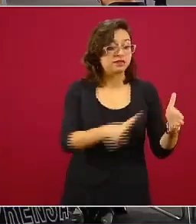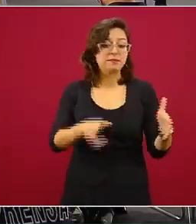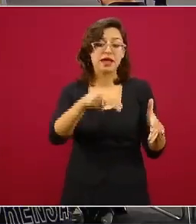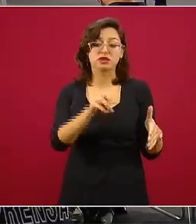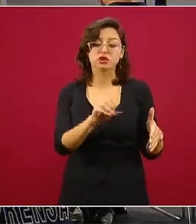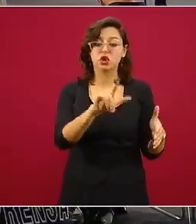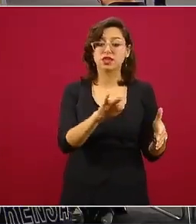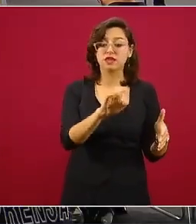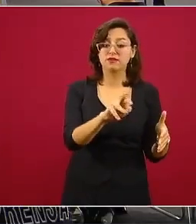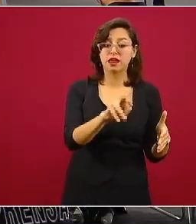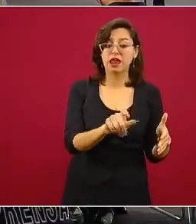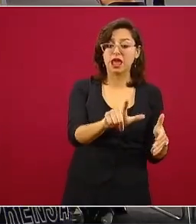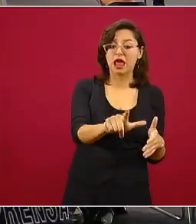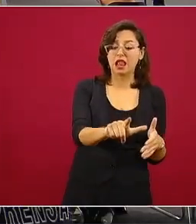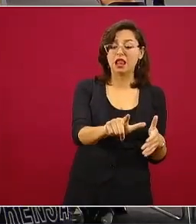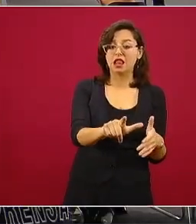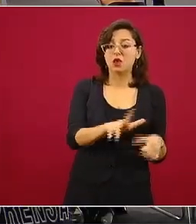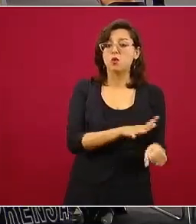a desaparecer